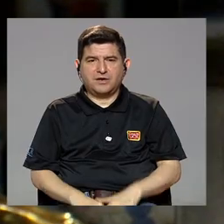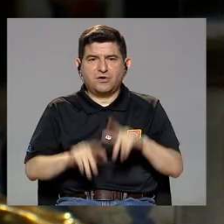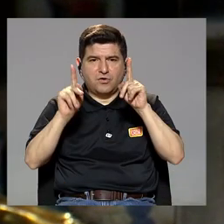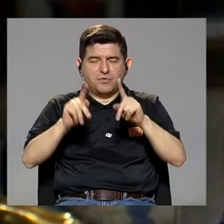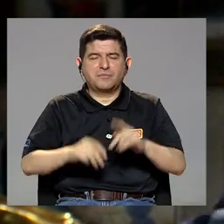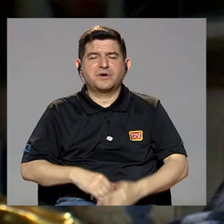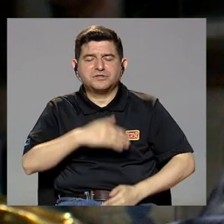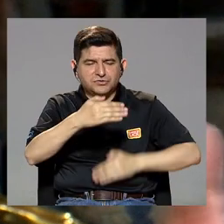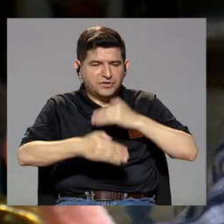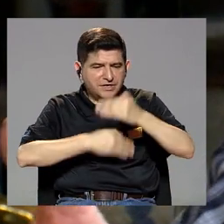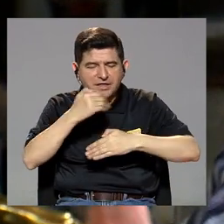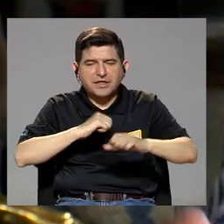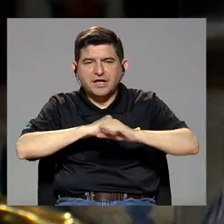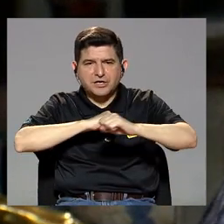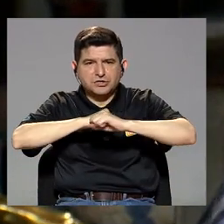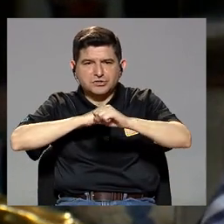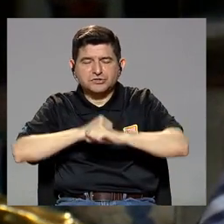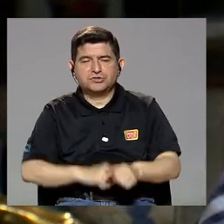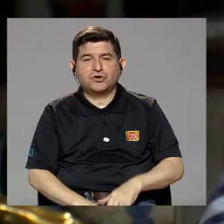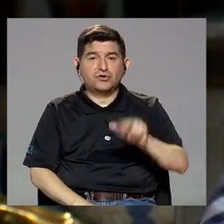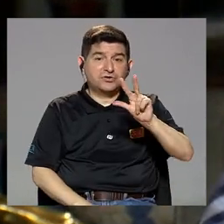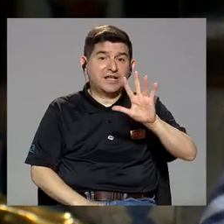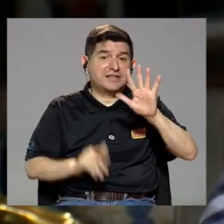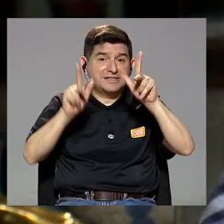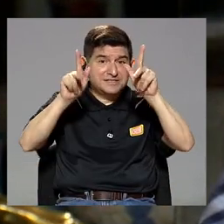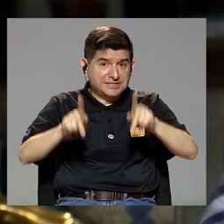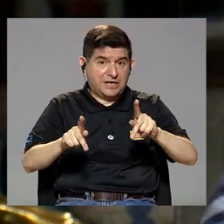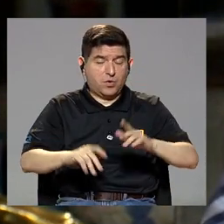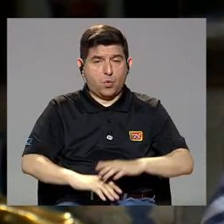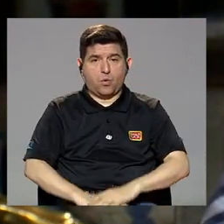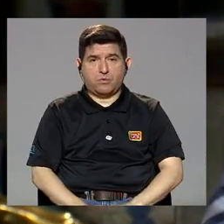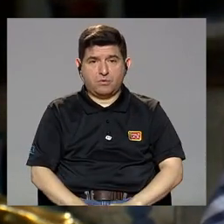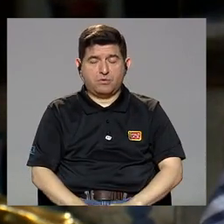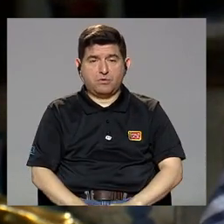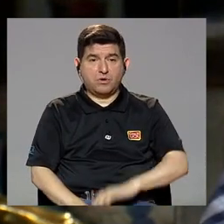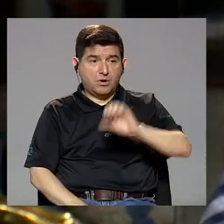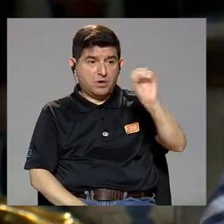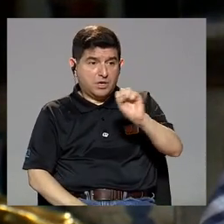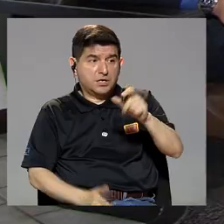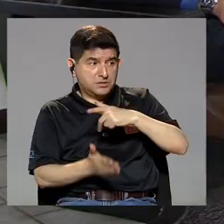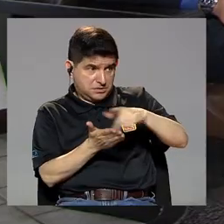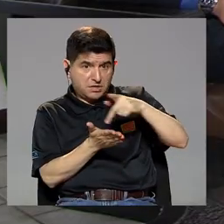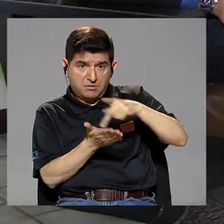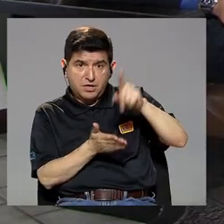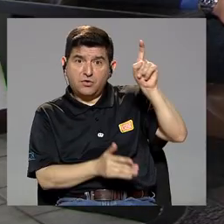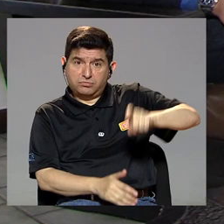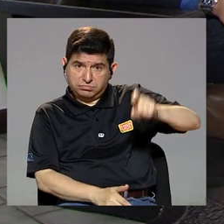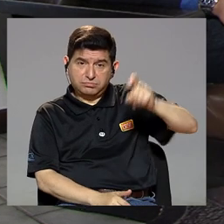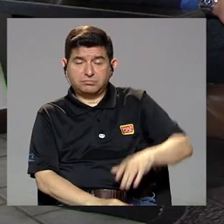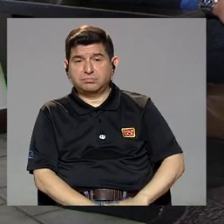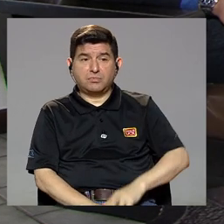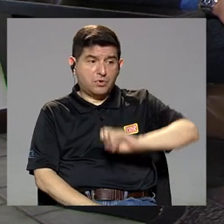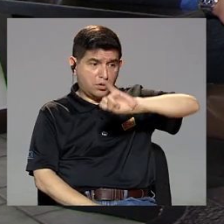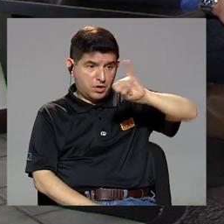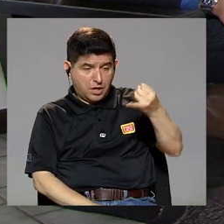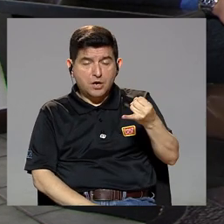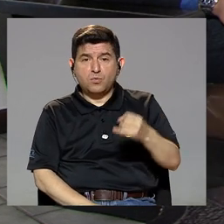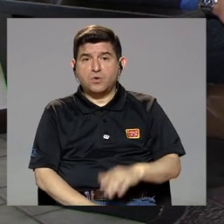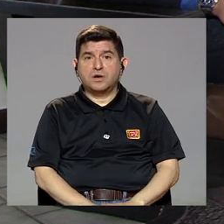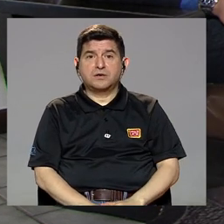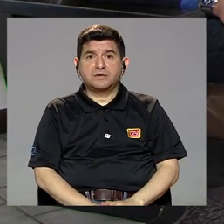publicidad pero en 35 personas y el sábado es que para gálvez y el jueves había que